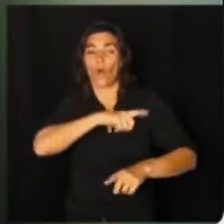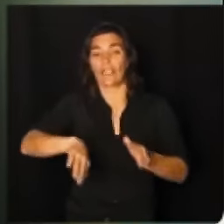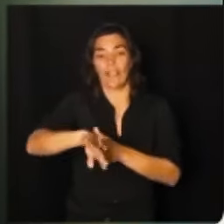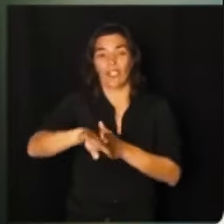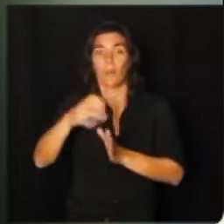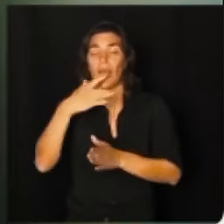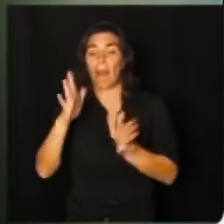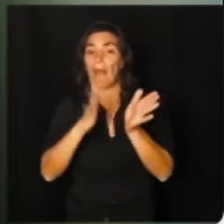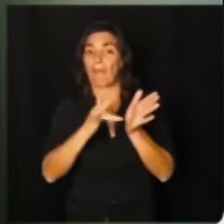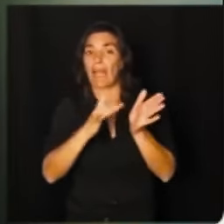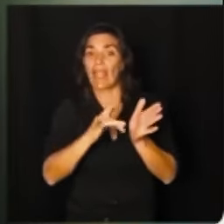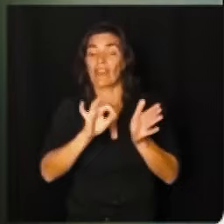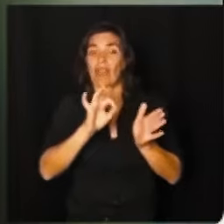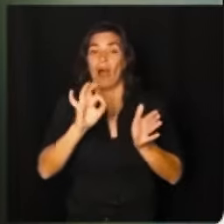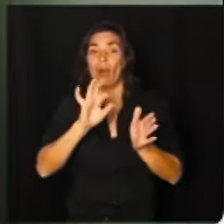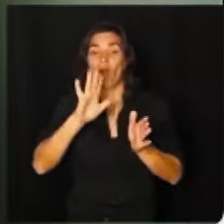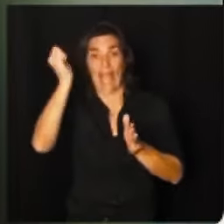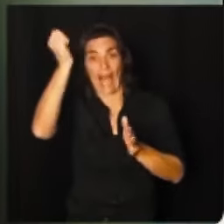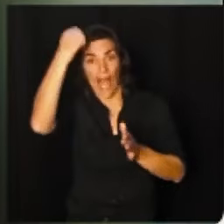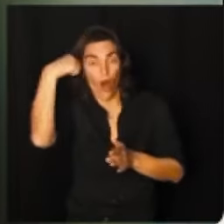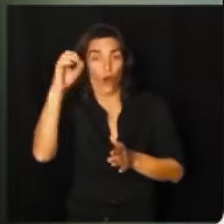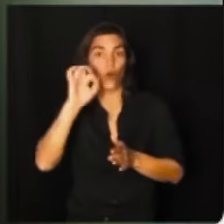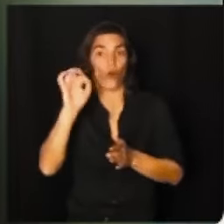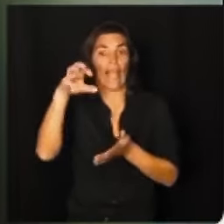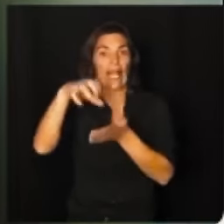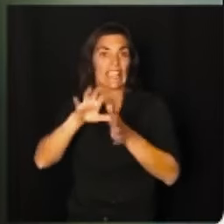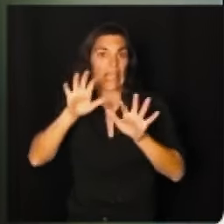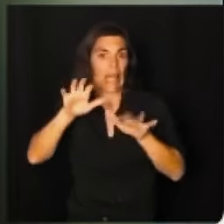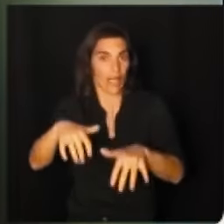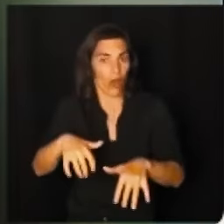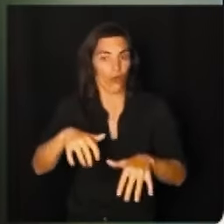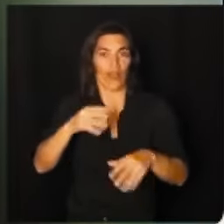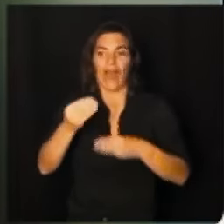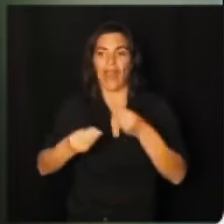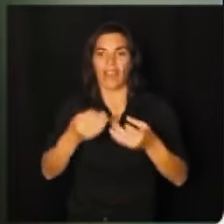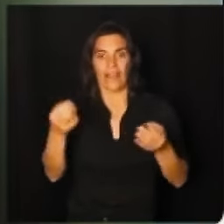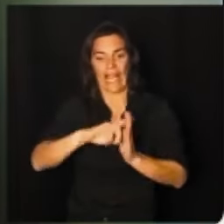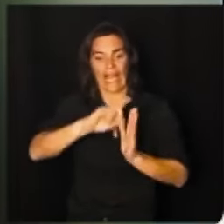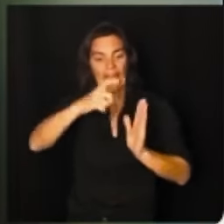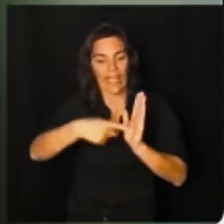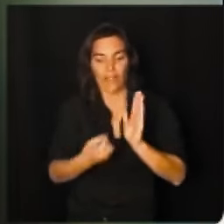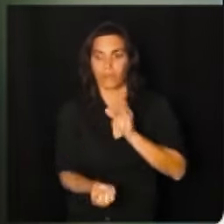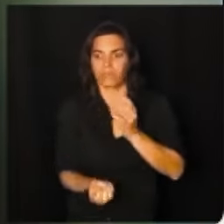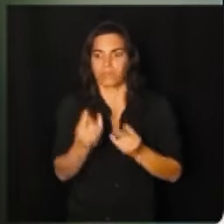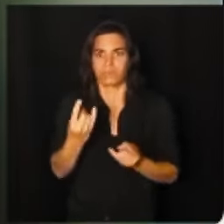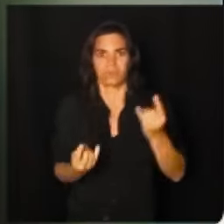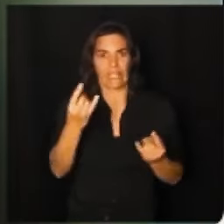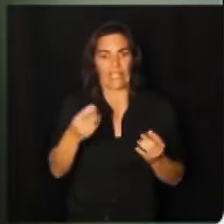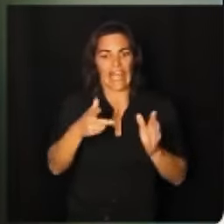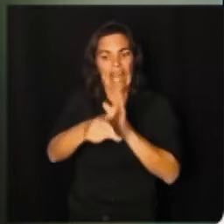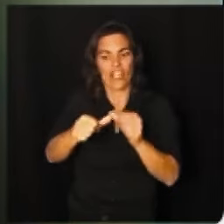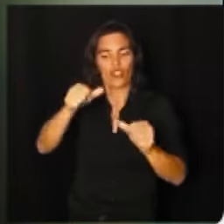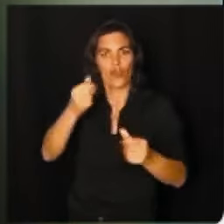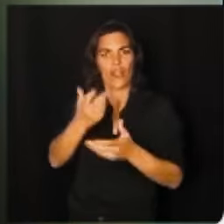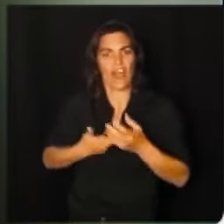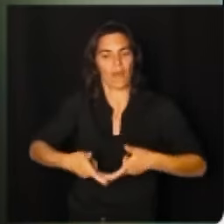Aragón, o en Castilla y León, lo que están haciendo es aprobar leyes que revisan la historia democrática de